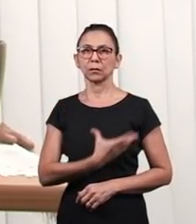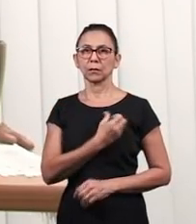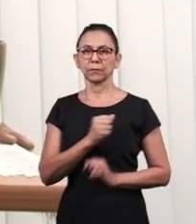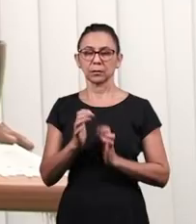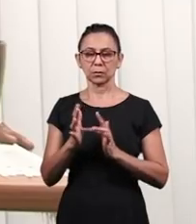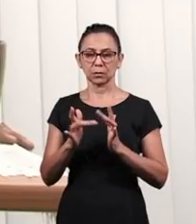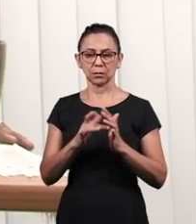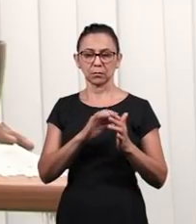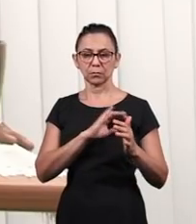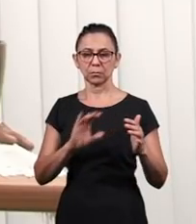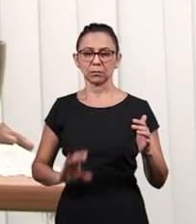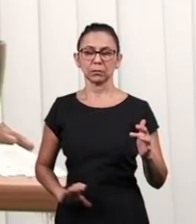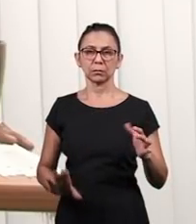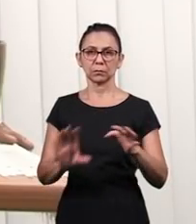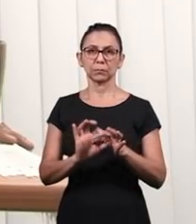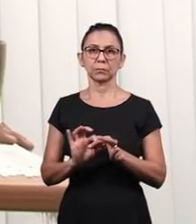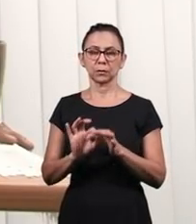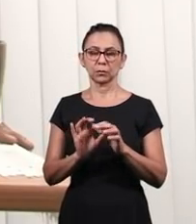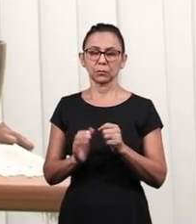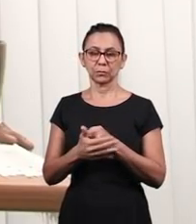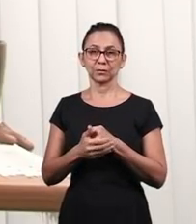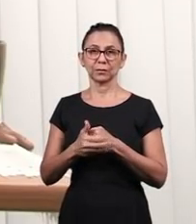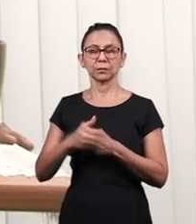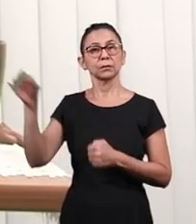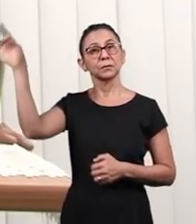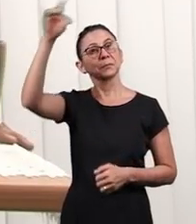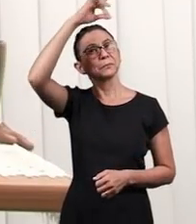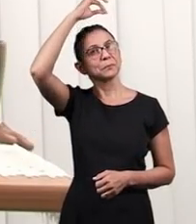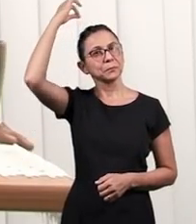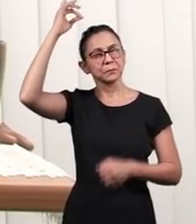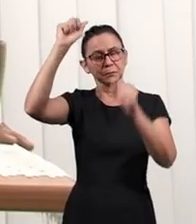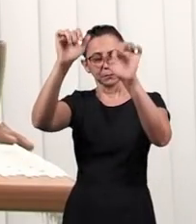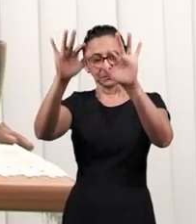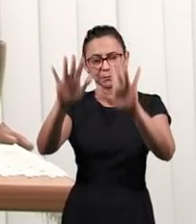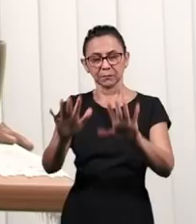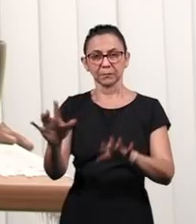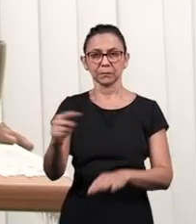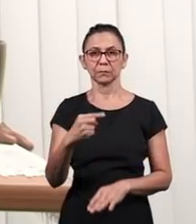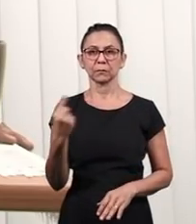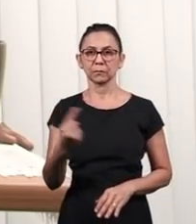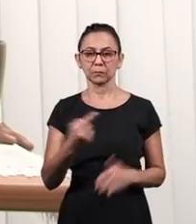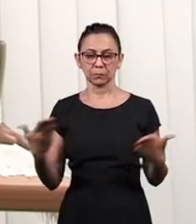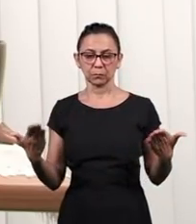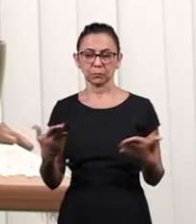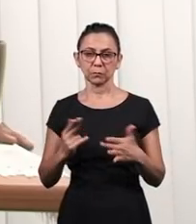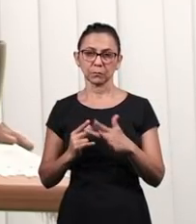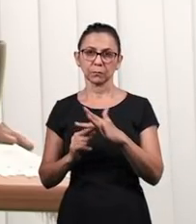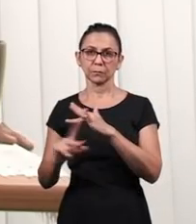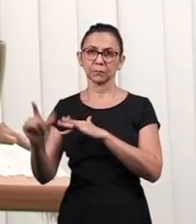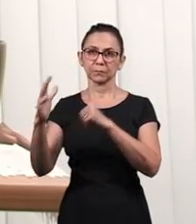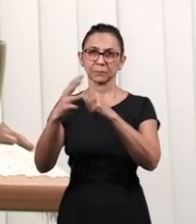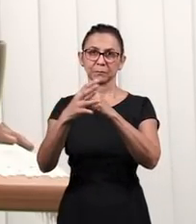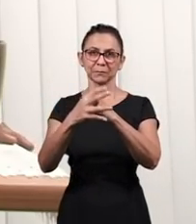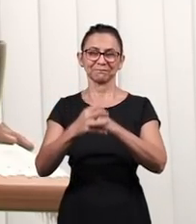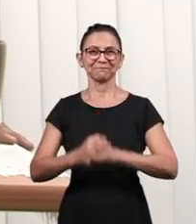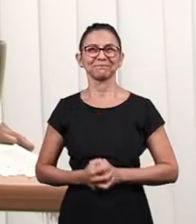la comunión, la consolación del Espíritu Santo, reposen sobre vosotros, hoy y eternamente.